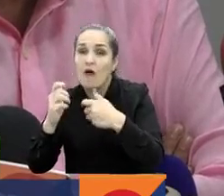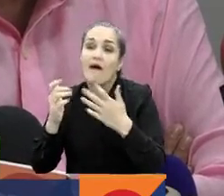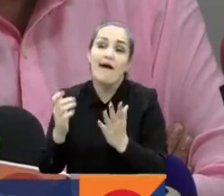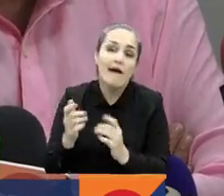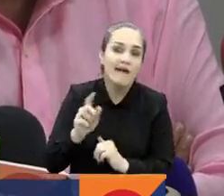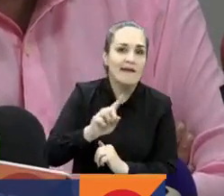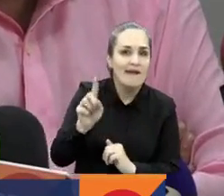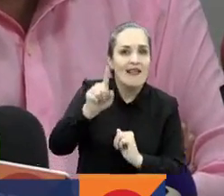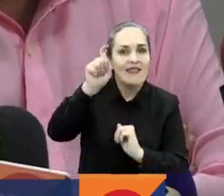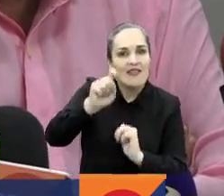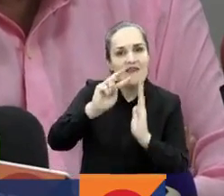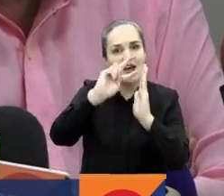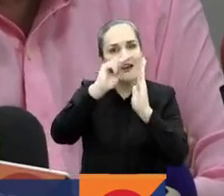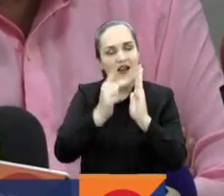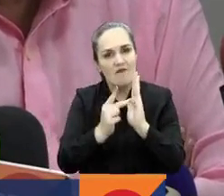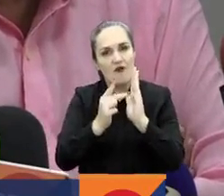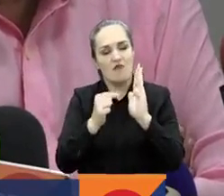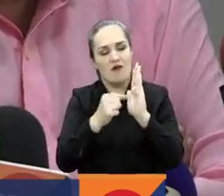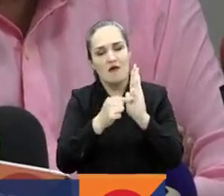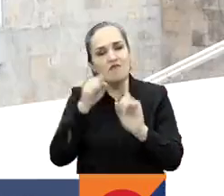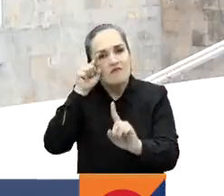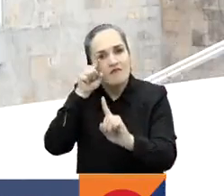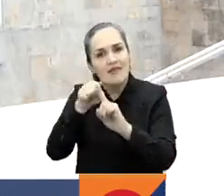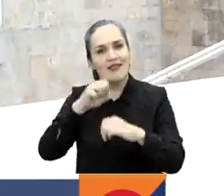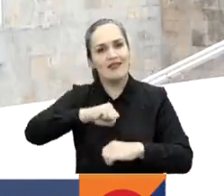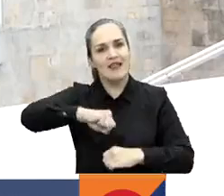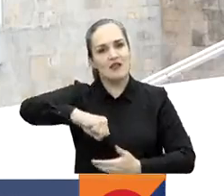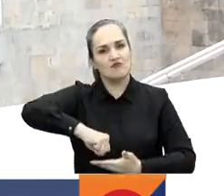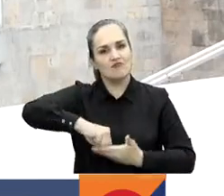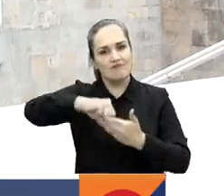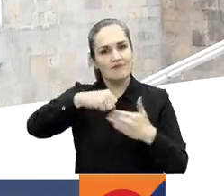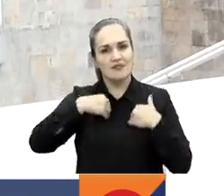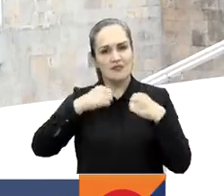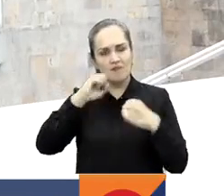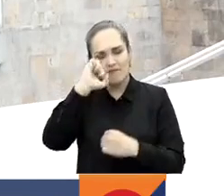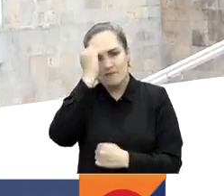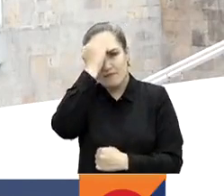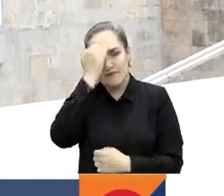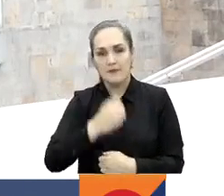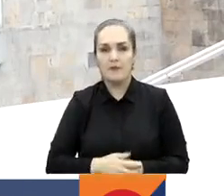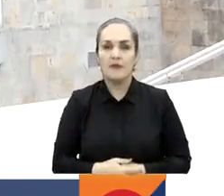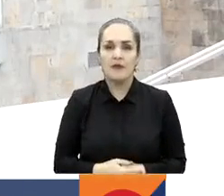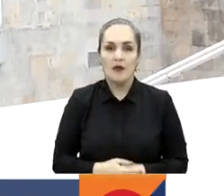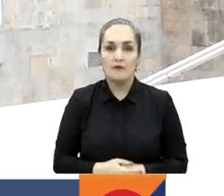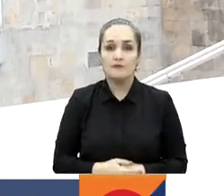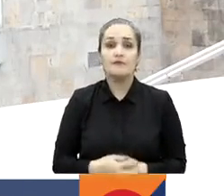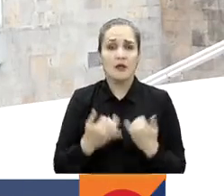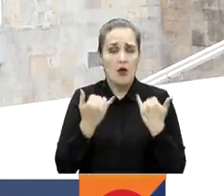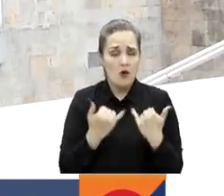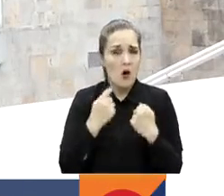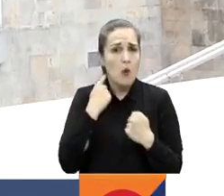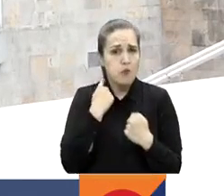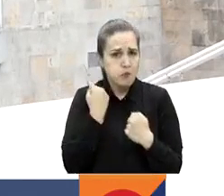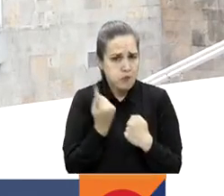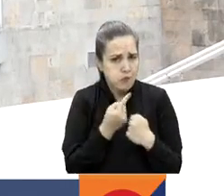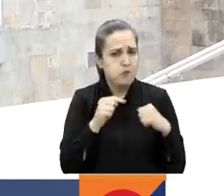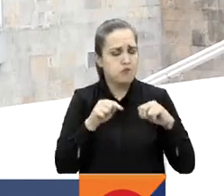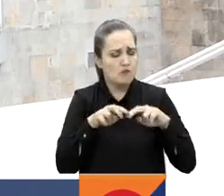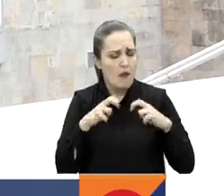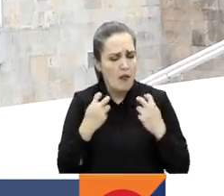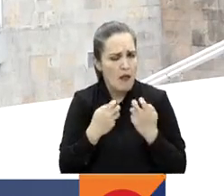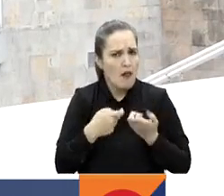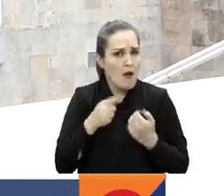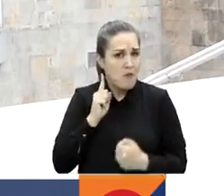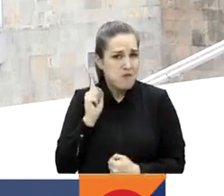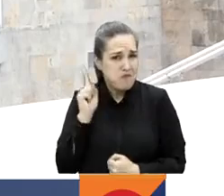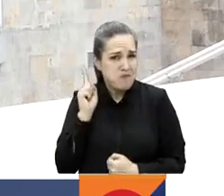que garantice este derecho fundamental. A esta hora continúa toda la bancada del Pacto Histórico